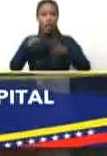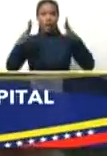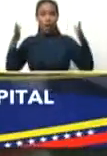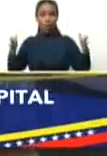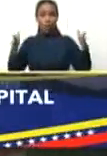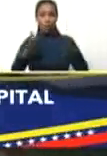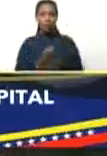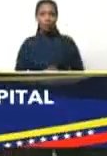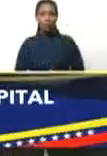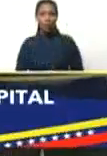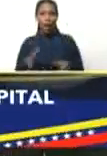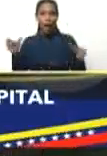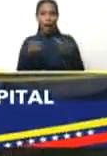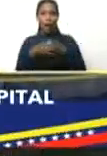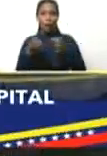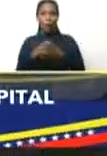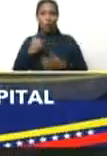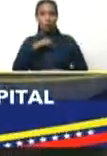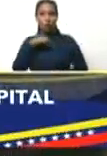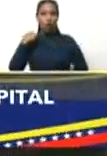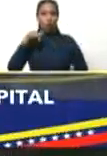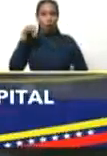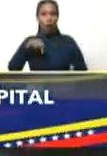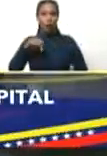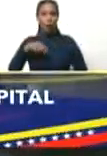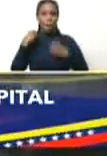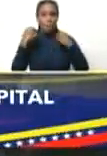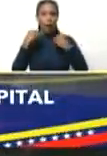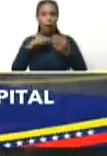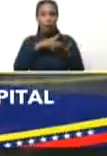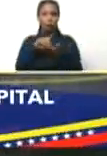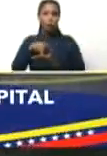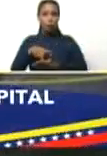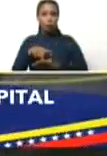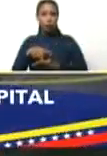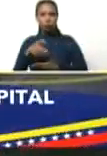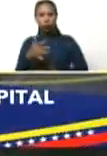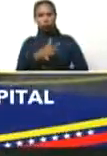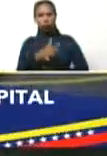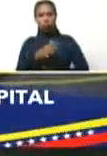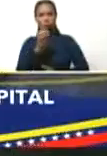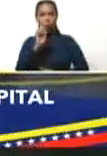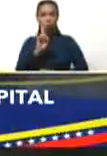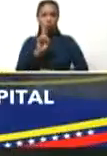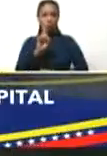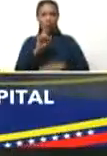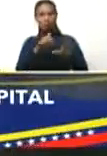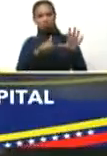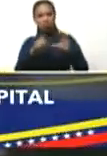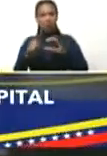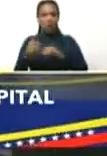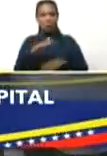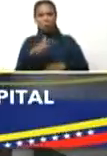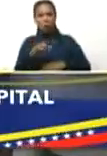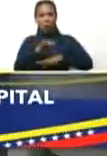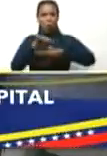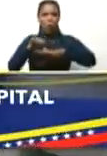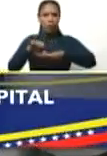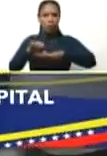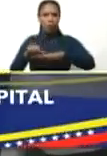grandes equipamientos que tenemos acá, quirófano, para intervenir aproximadamente unas 600